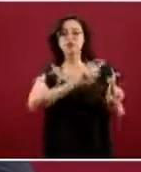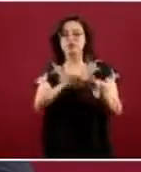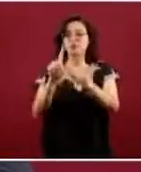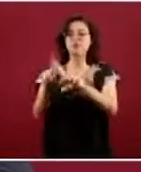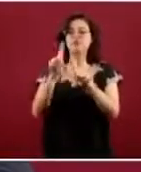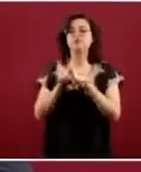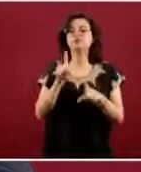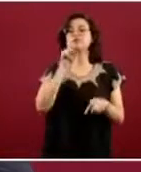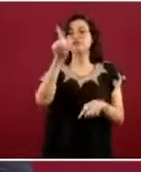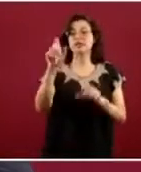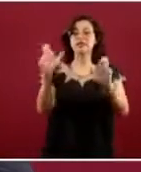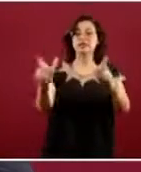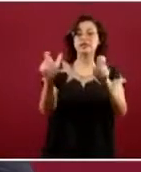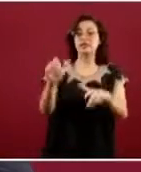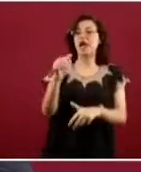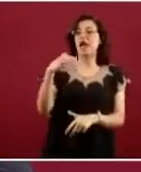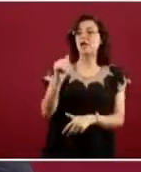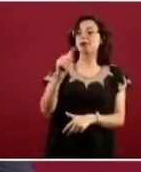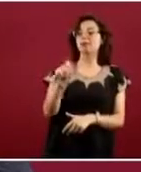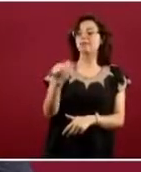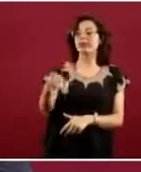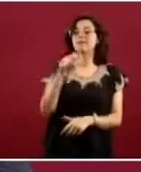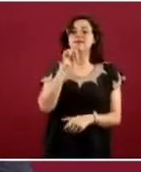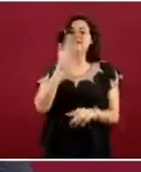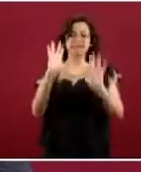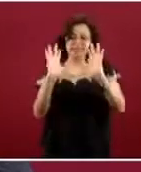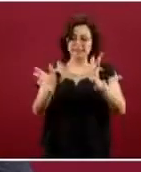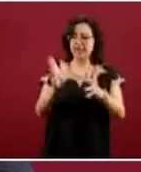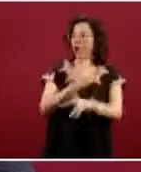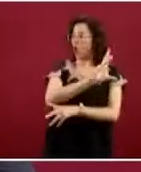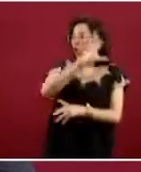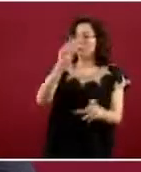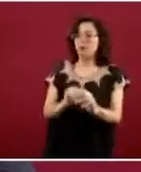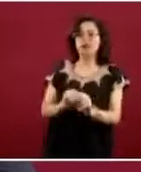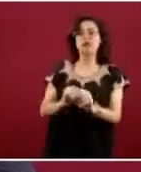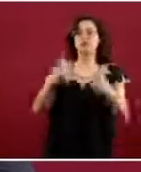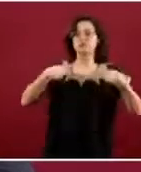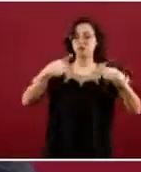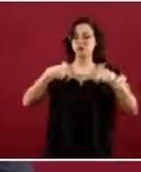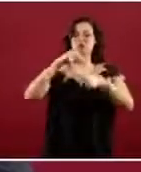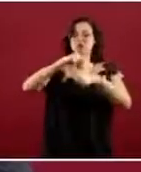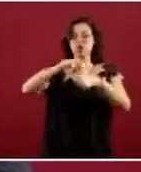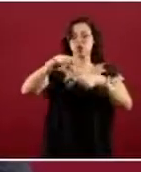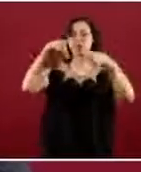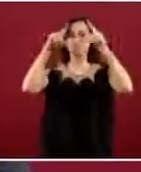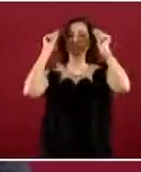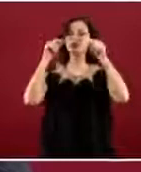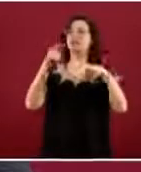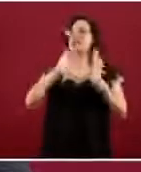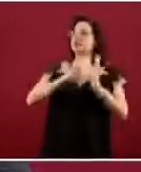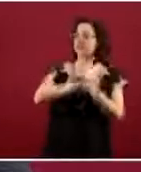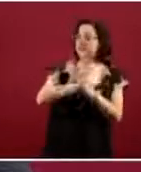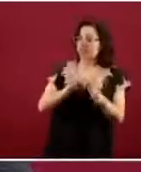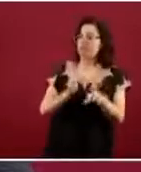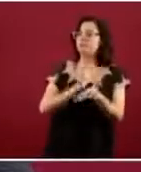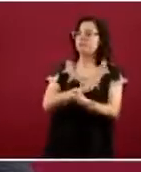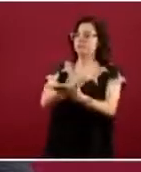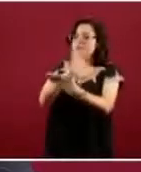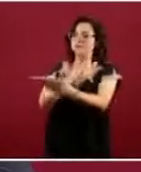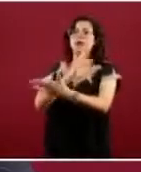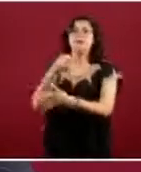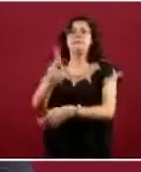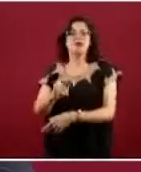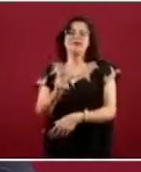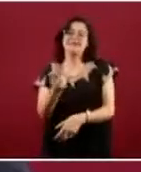Mandamos casi el total de especialistas que requiere la plantilla completa. Pero necesitamos aún más, necesitamos todavía